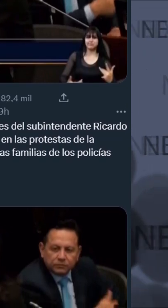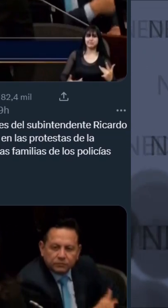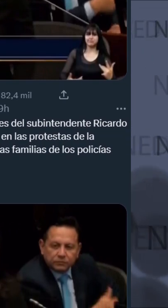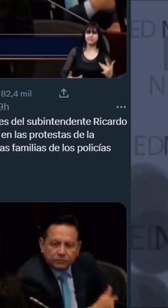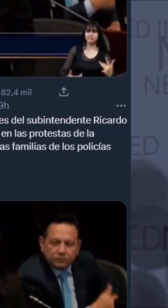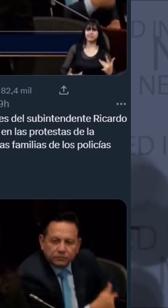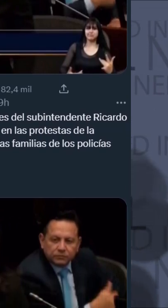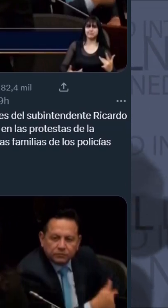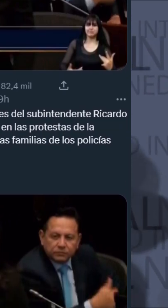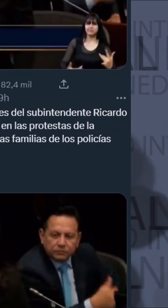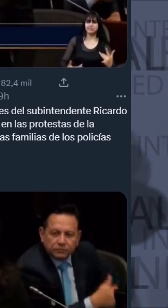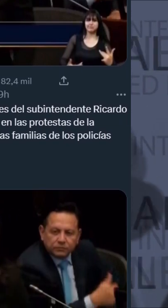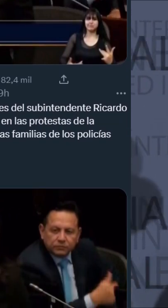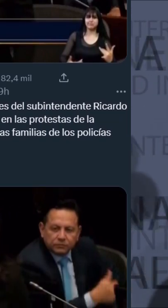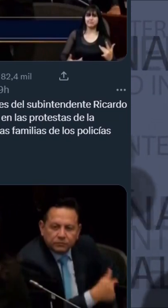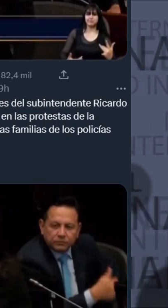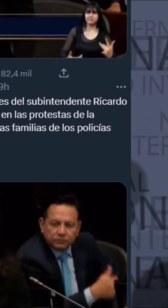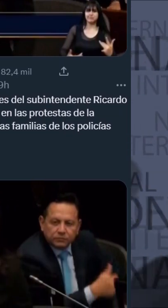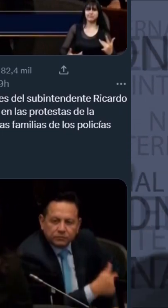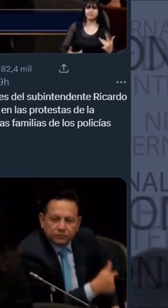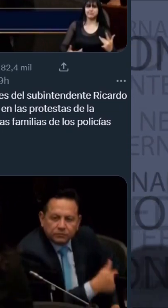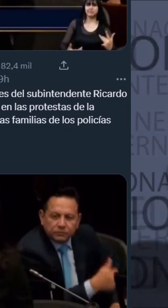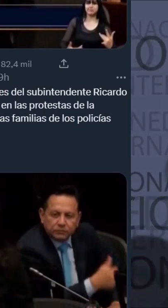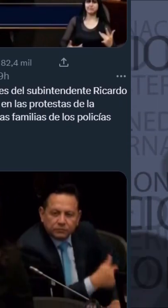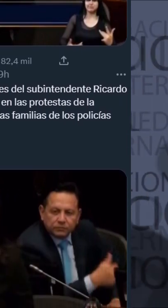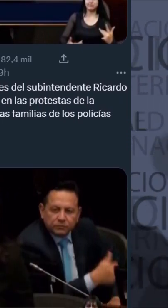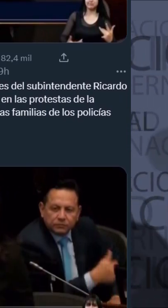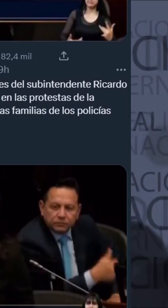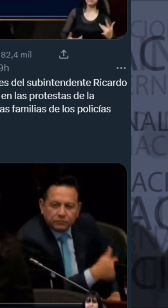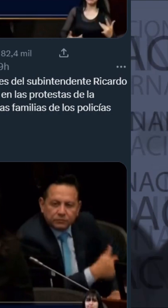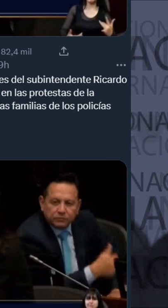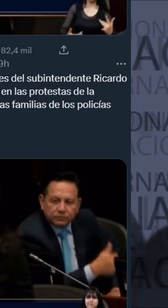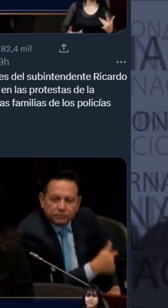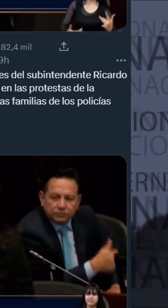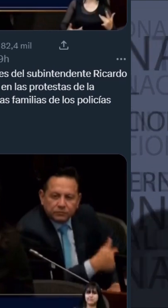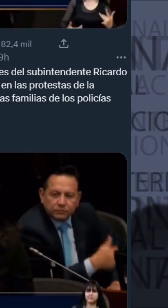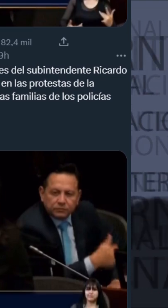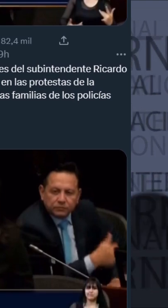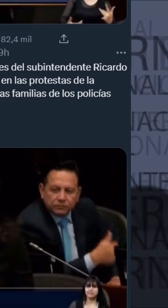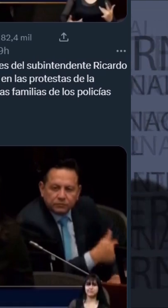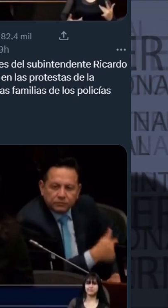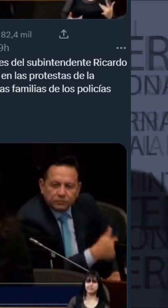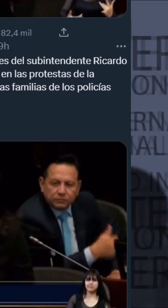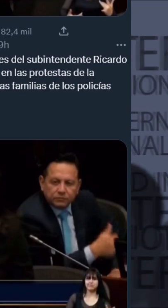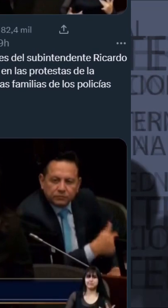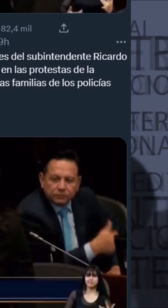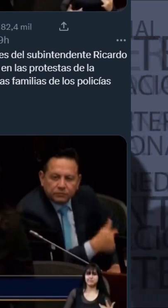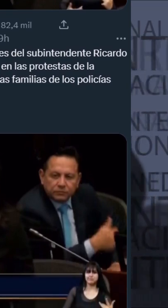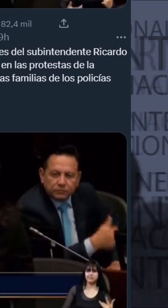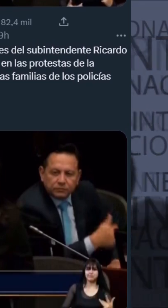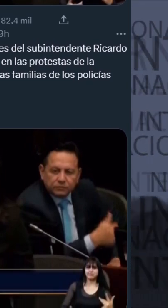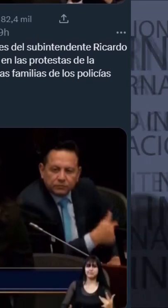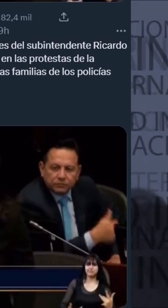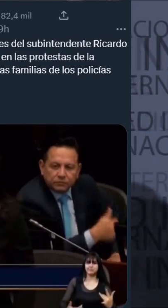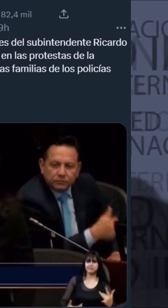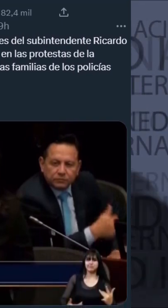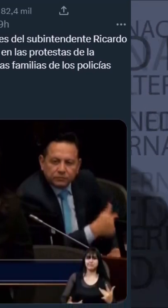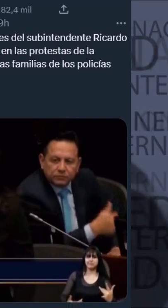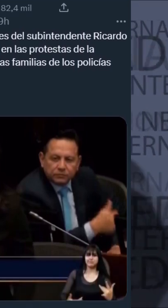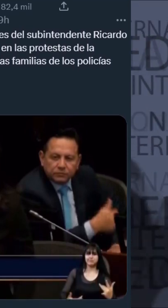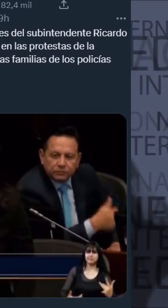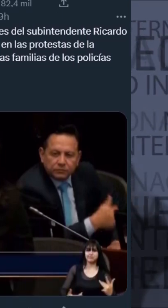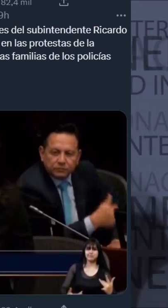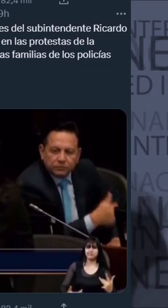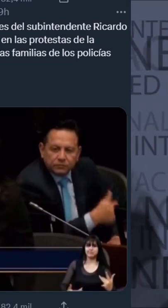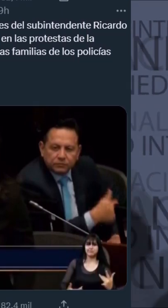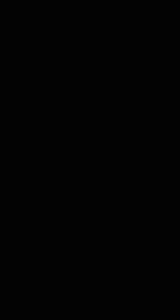Si dejamos solos a los héroes que dan la vida por los colombianos, después no habrá quien nos defienda. Senadora María Fernanda